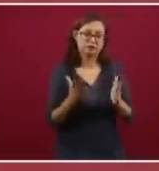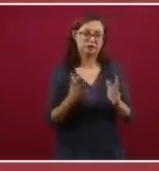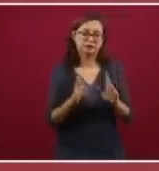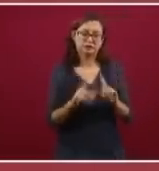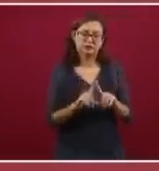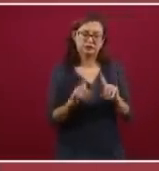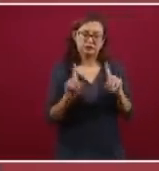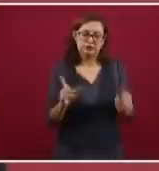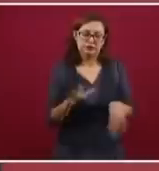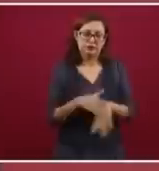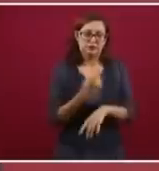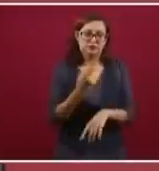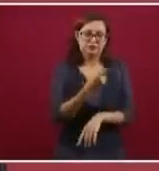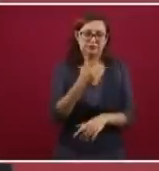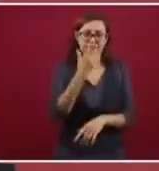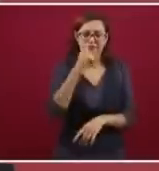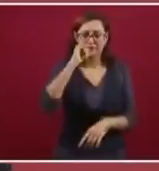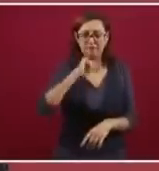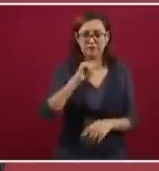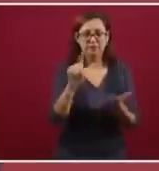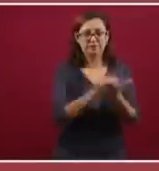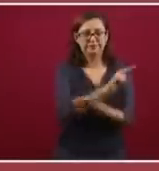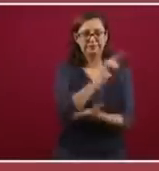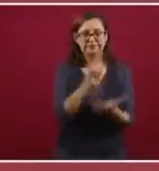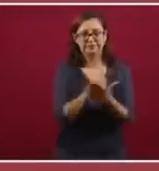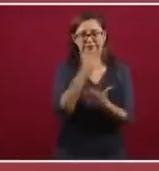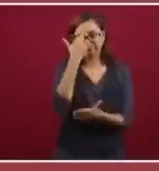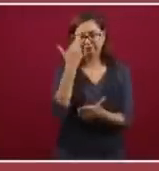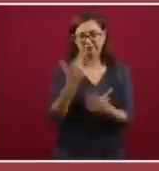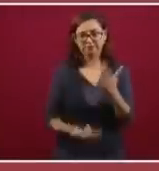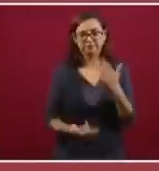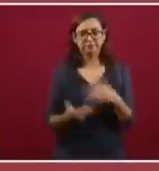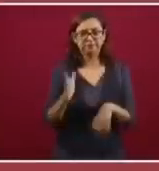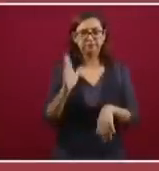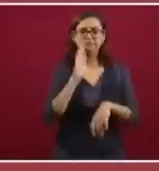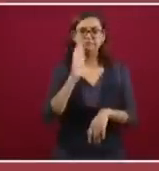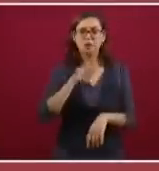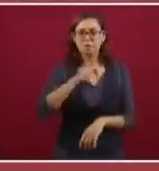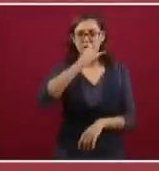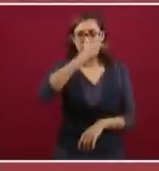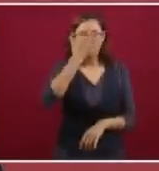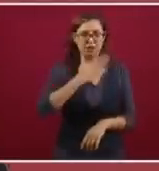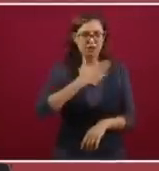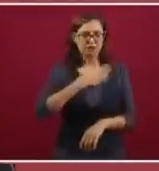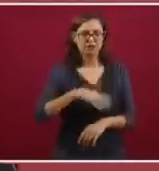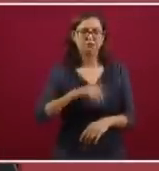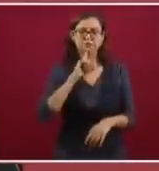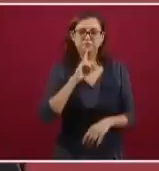irregular, hasta de mala imagen pública.